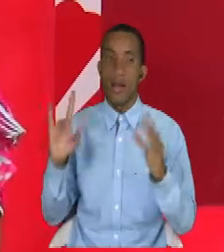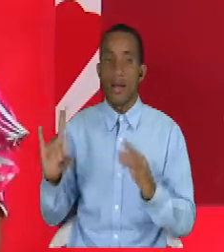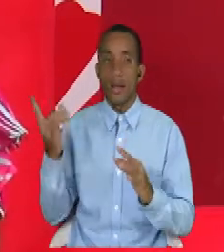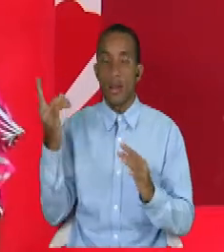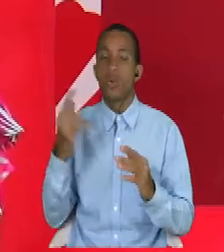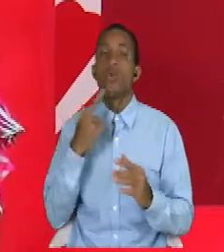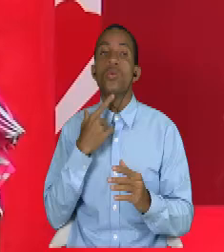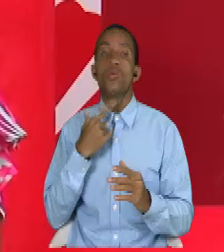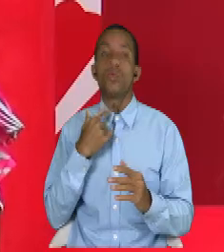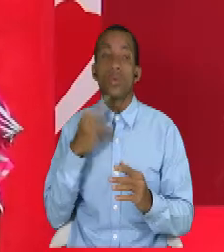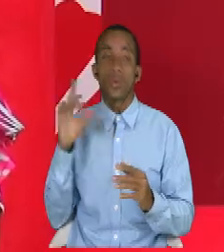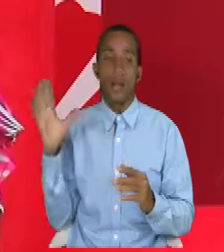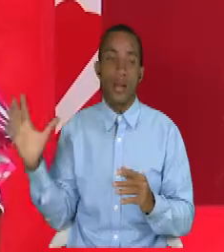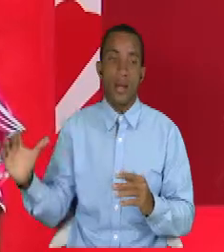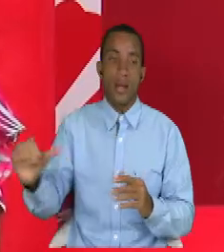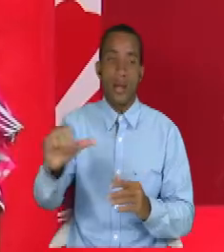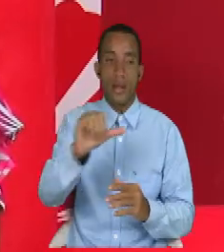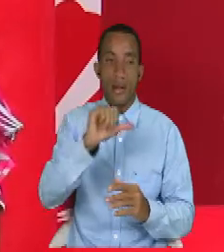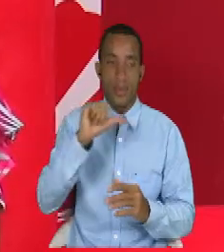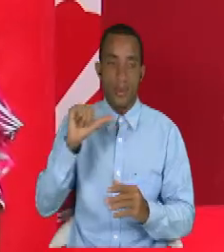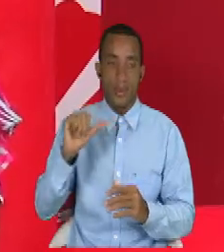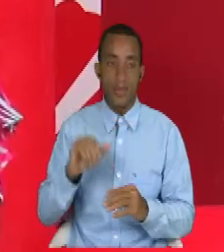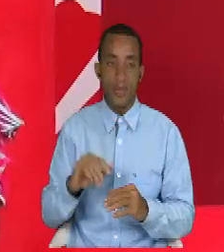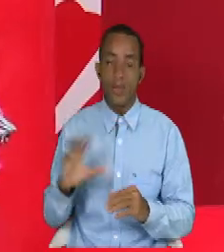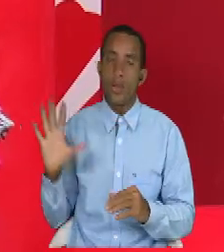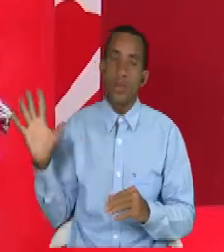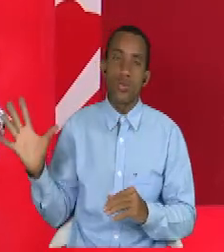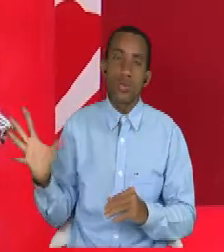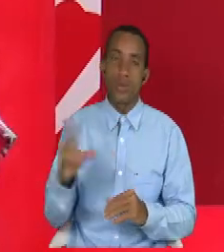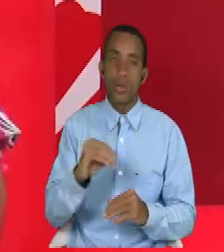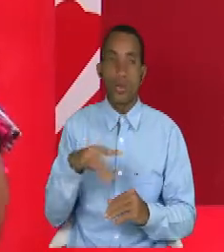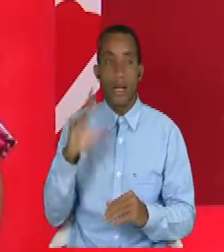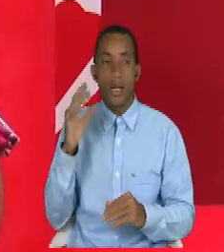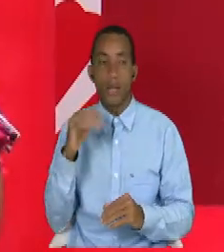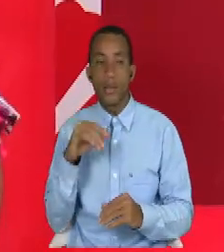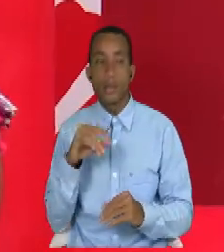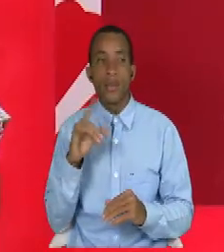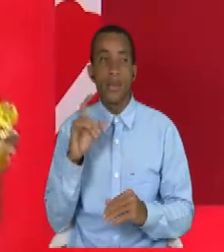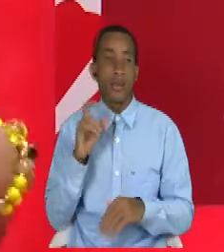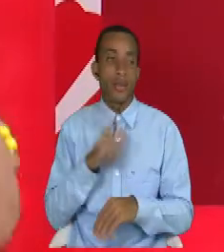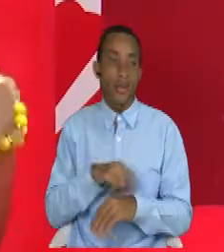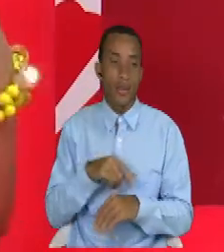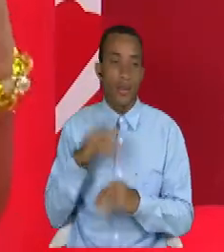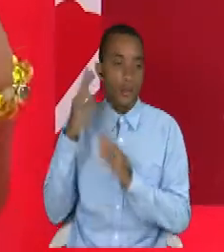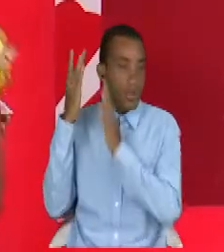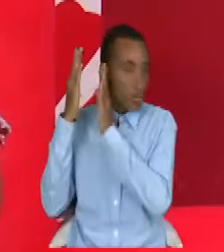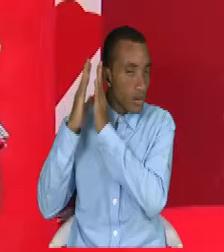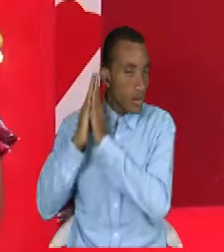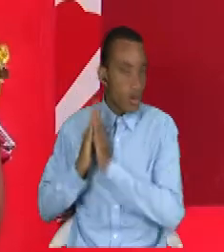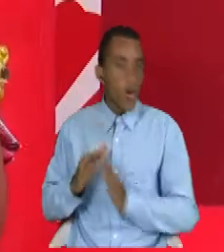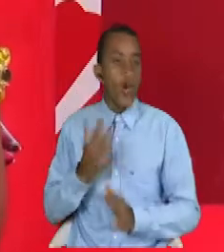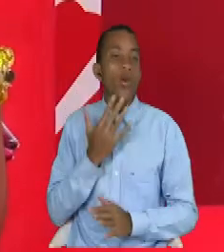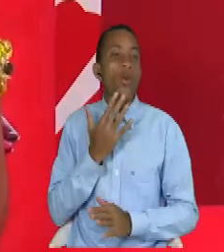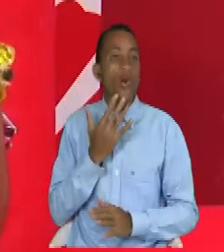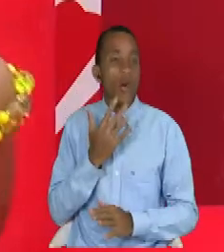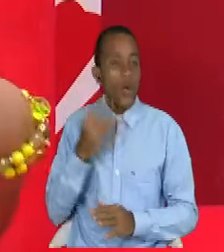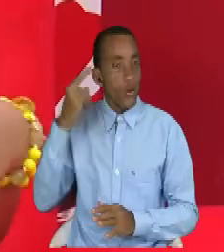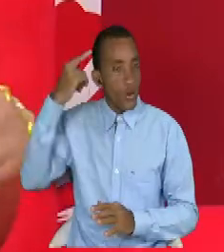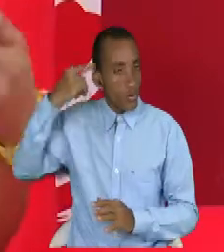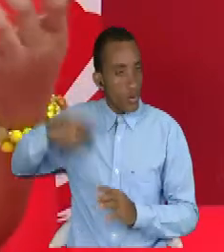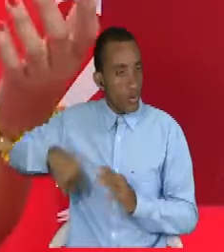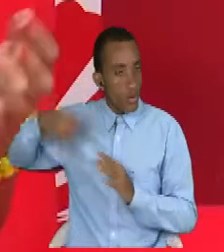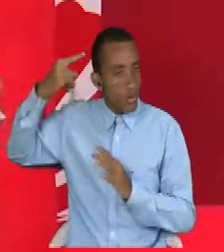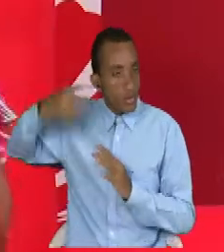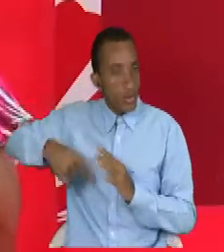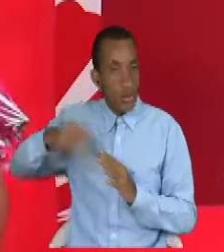mucho a las mujeres y sobre todo aquellas que gastamos como ese tiempito en pintura de las ciencias en rayitos en las que se